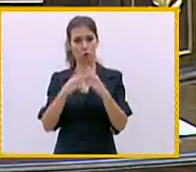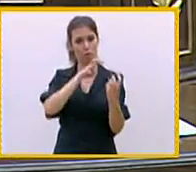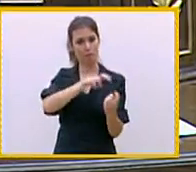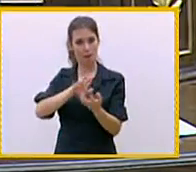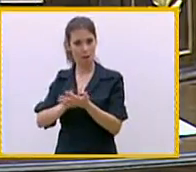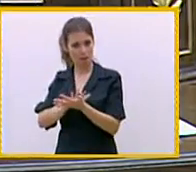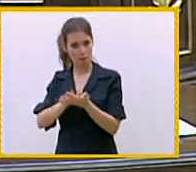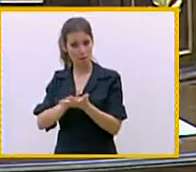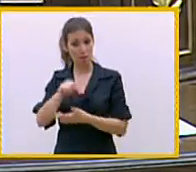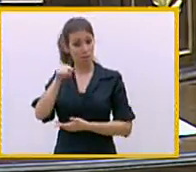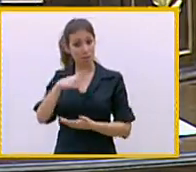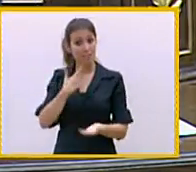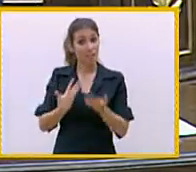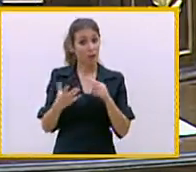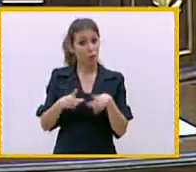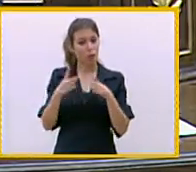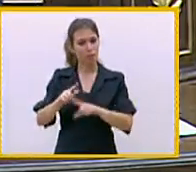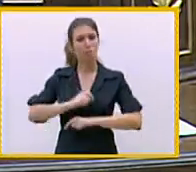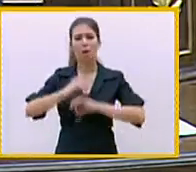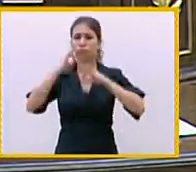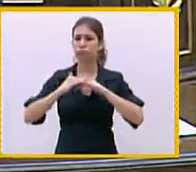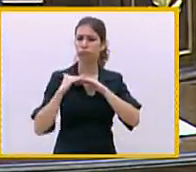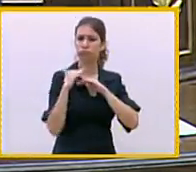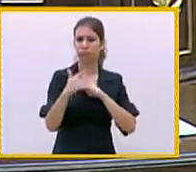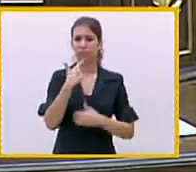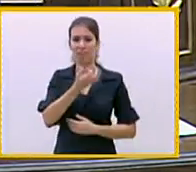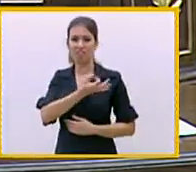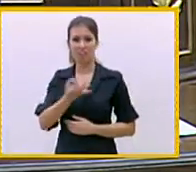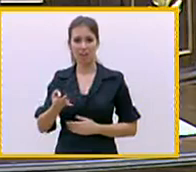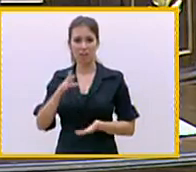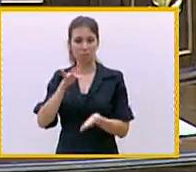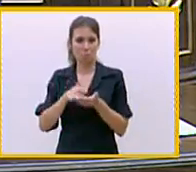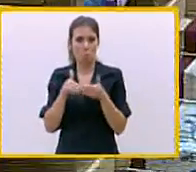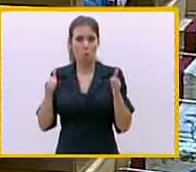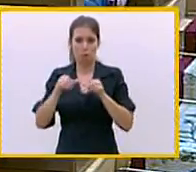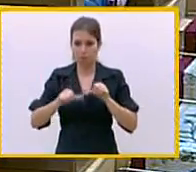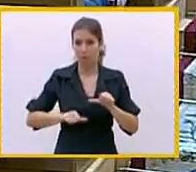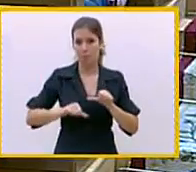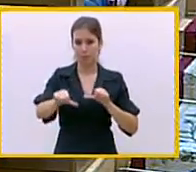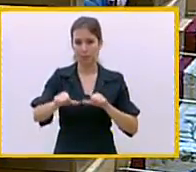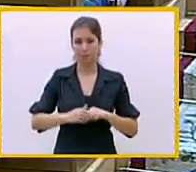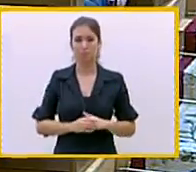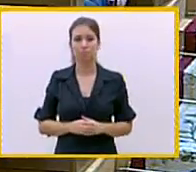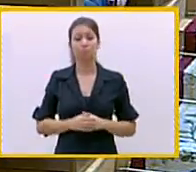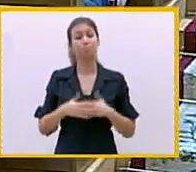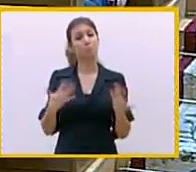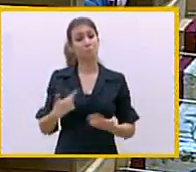tiende a garantizar su equilibrio y su eficacia desde el primer día. Pero, como también advertí,